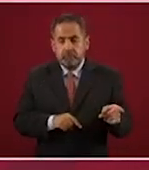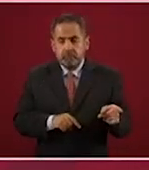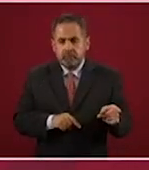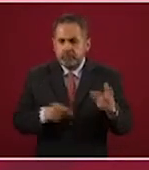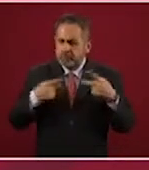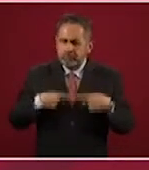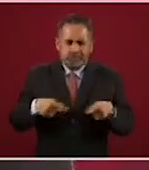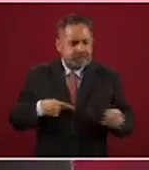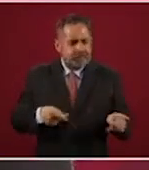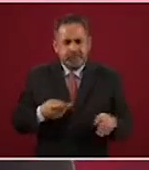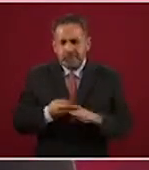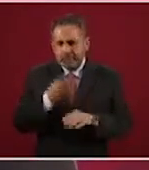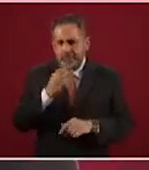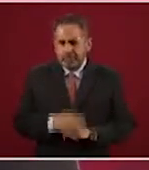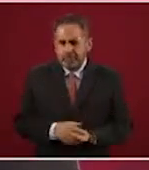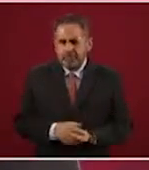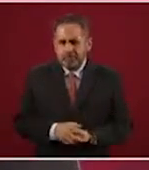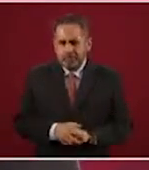gente muy